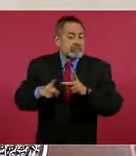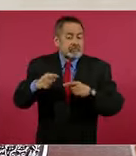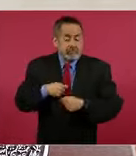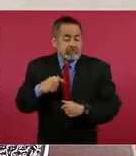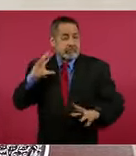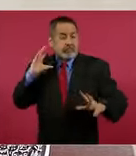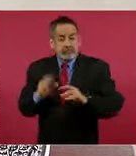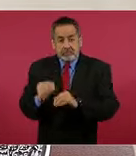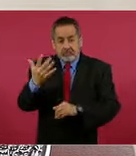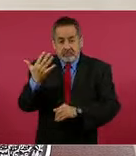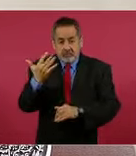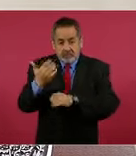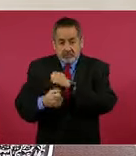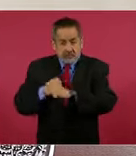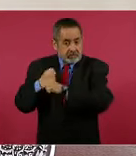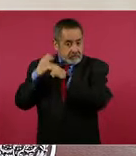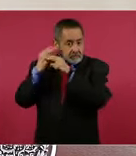50 años.